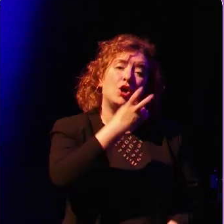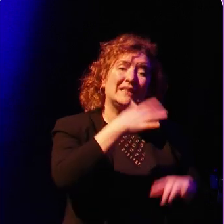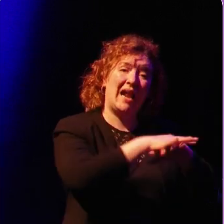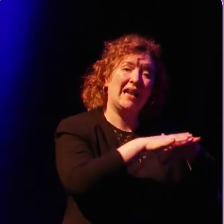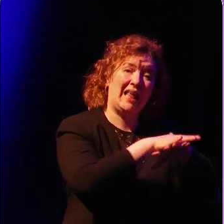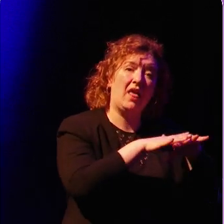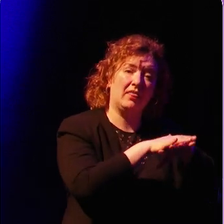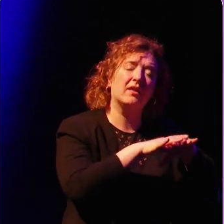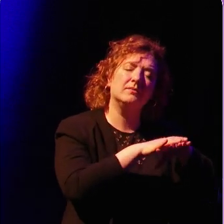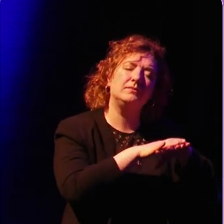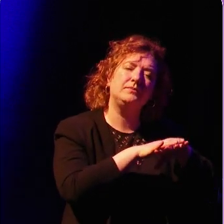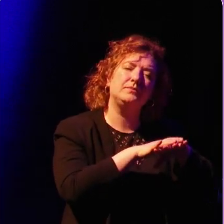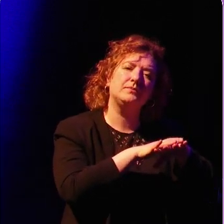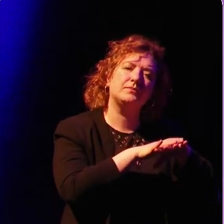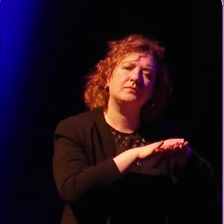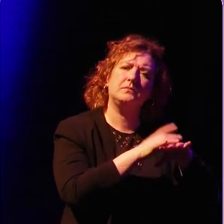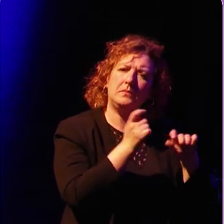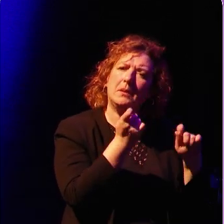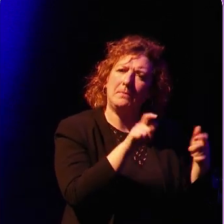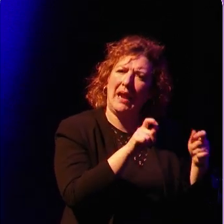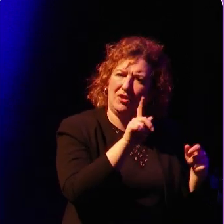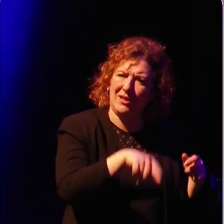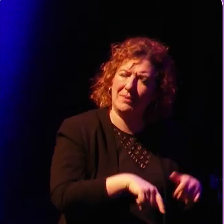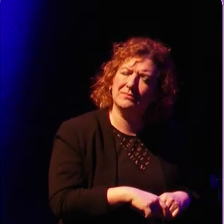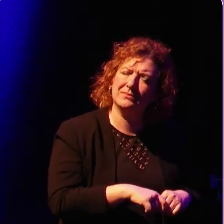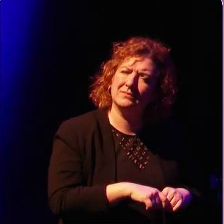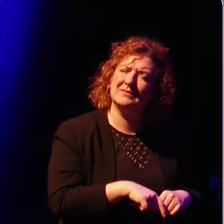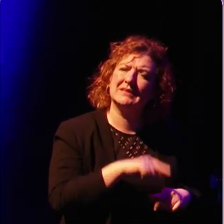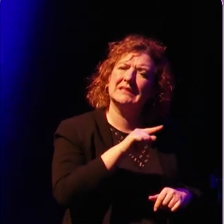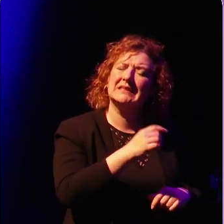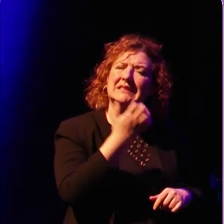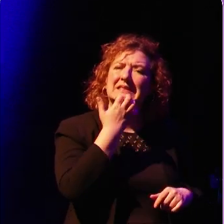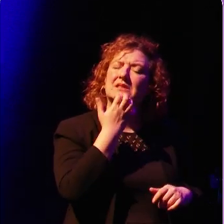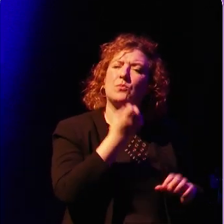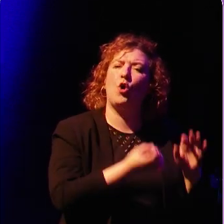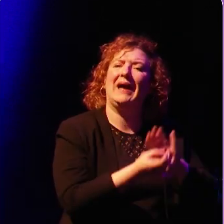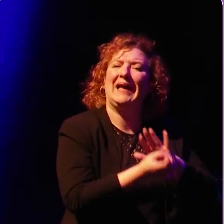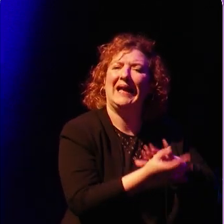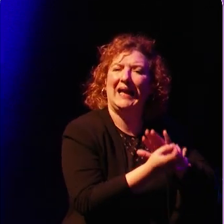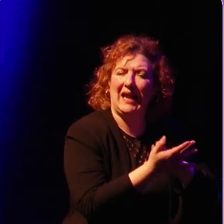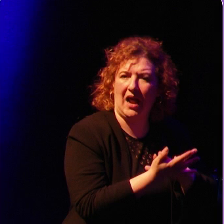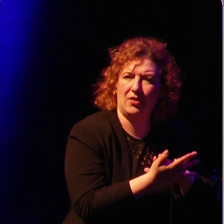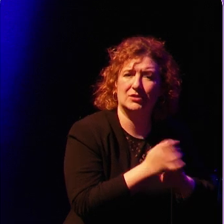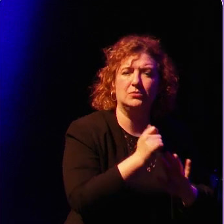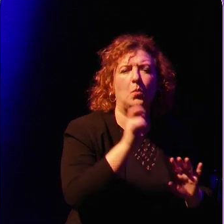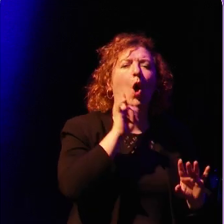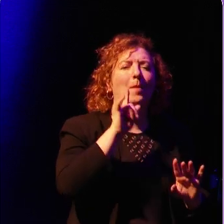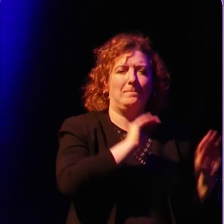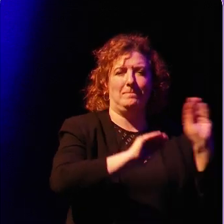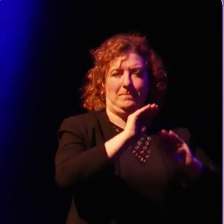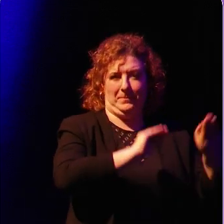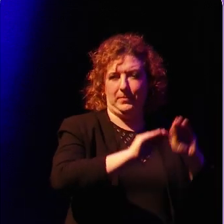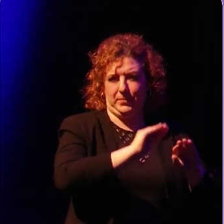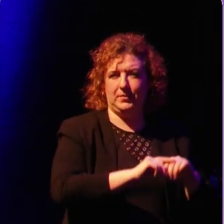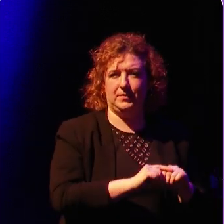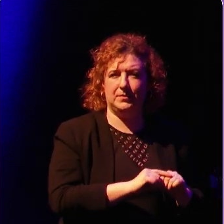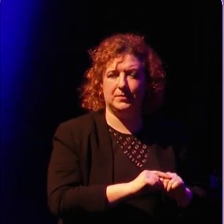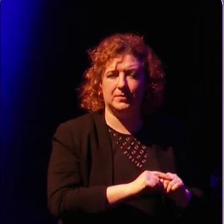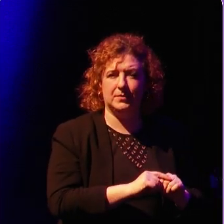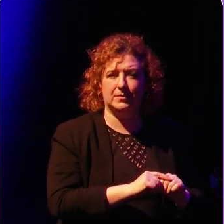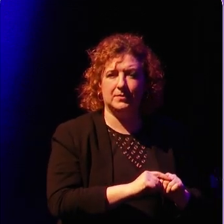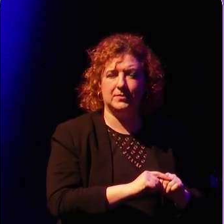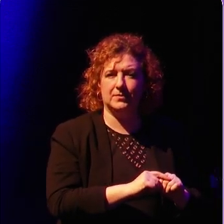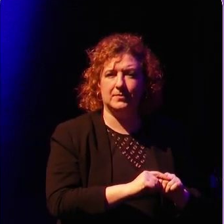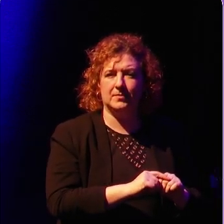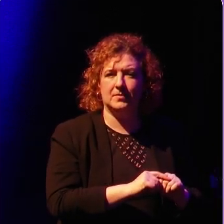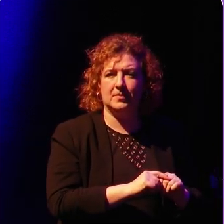red que funciona de forma muy similar, pero que es el generador. El generador es un mentiroso. El generador